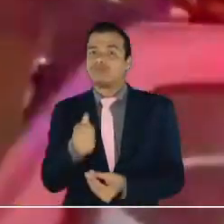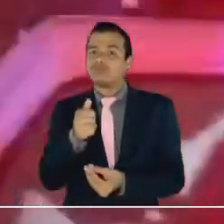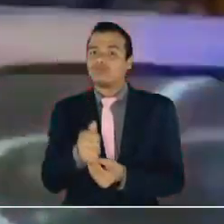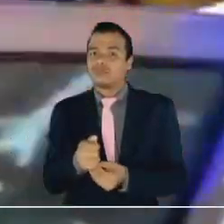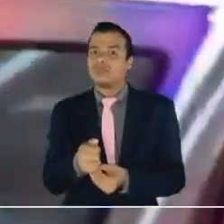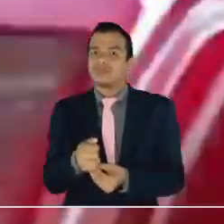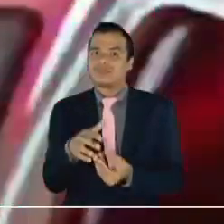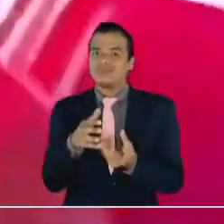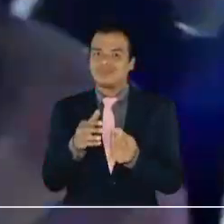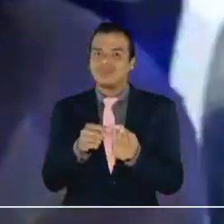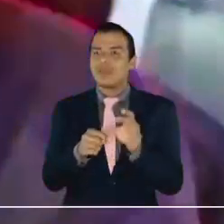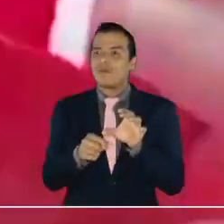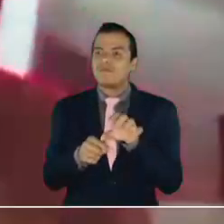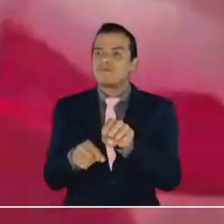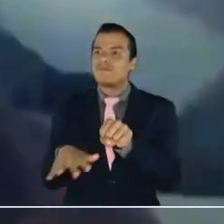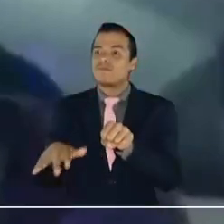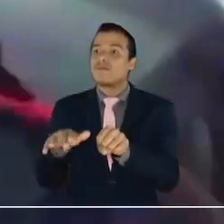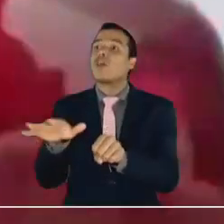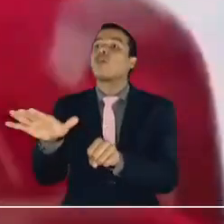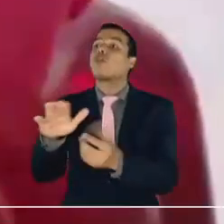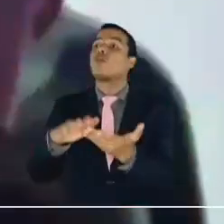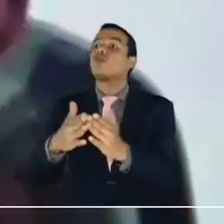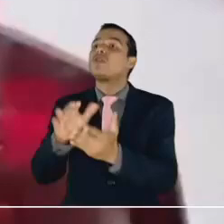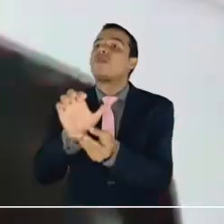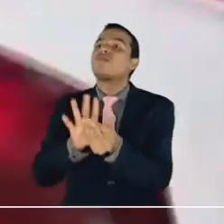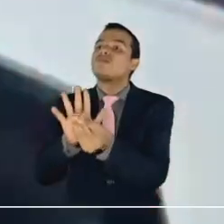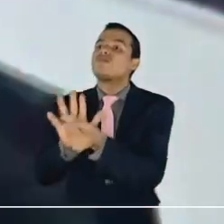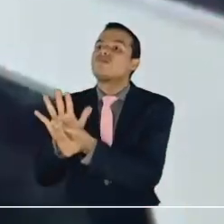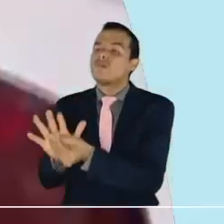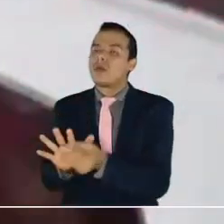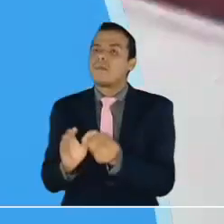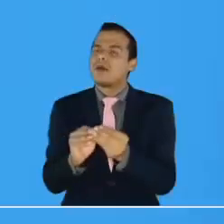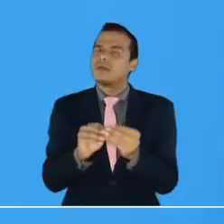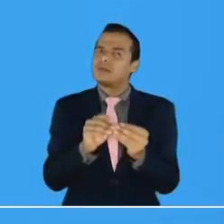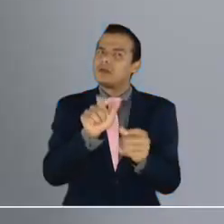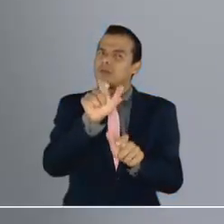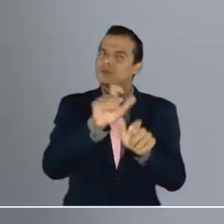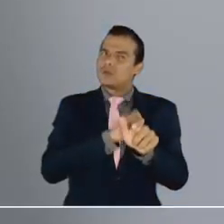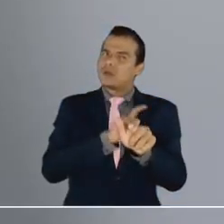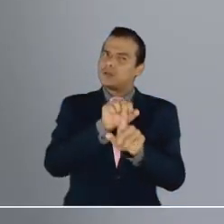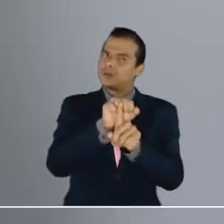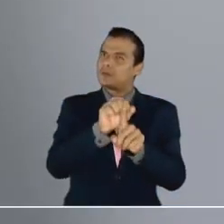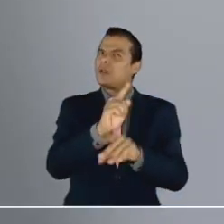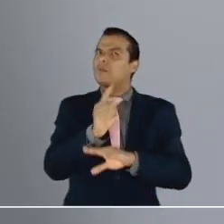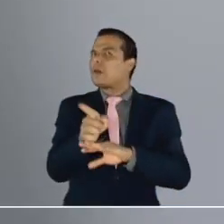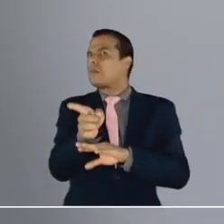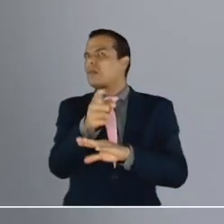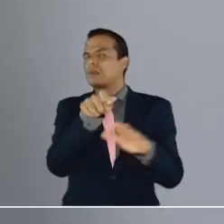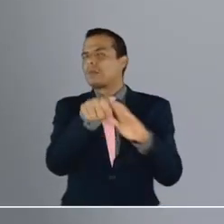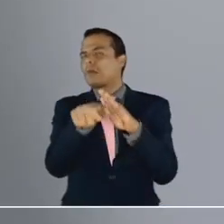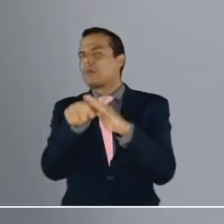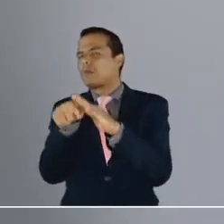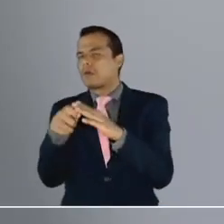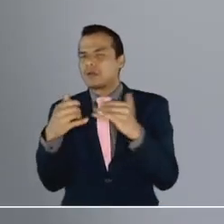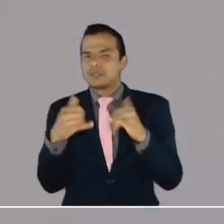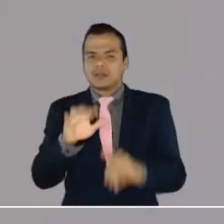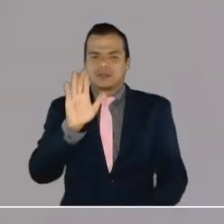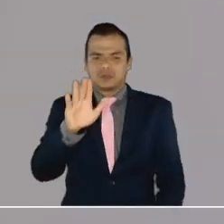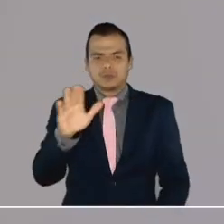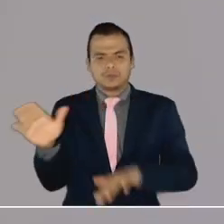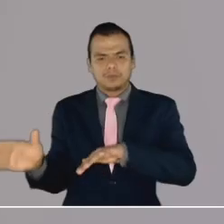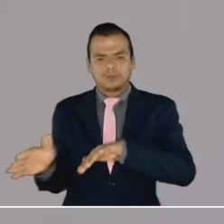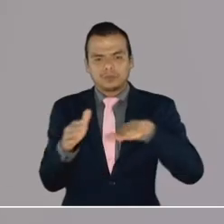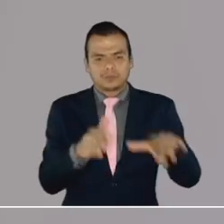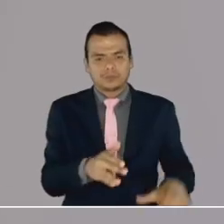estructura, así como los homicidios selectivos de líderes sociales. A 40 años de prisión fueron condenados